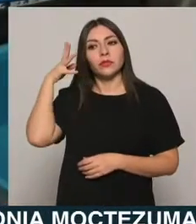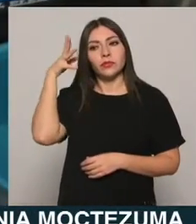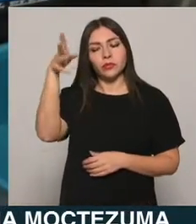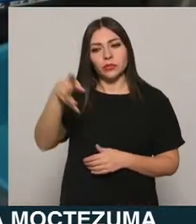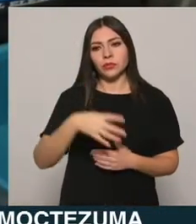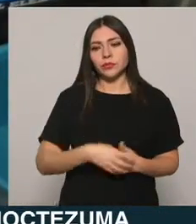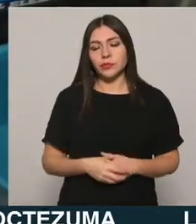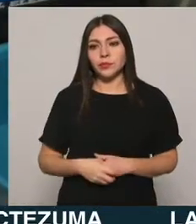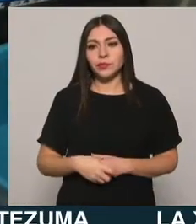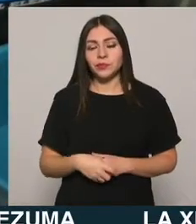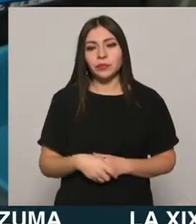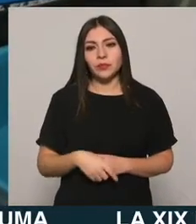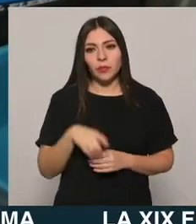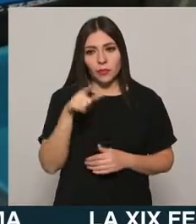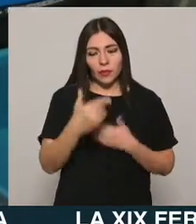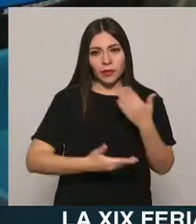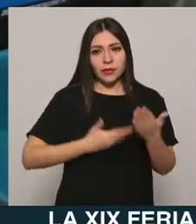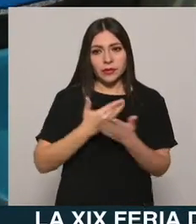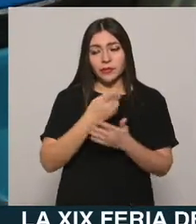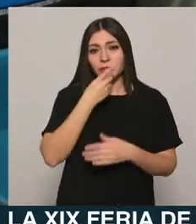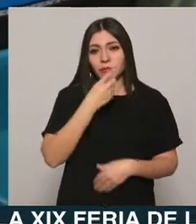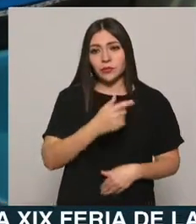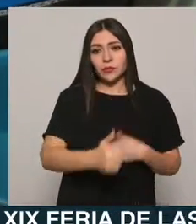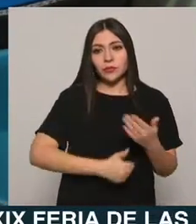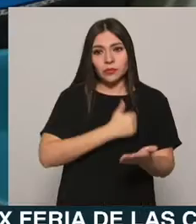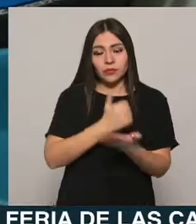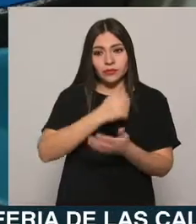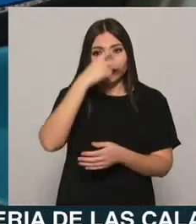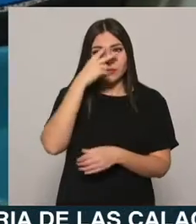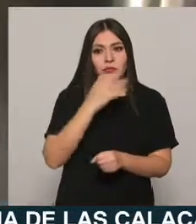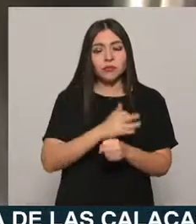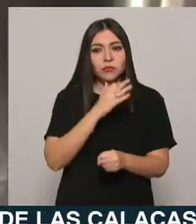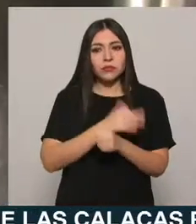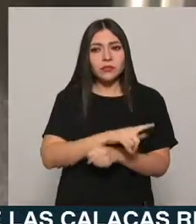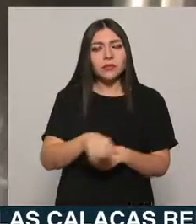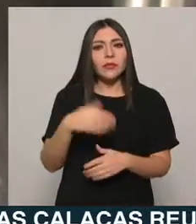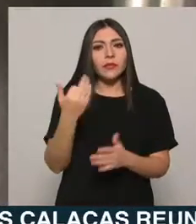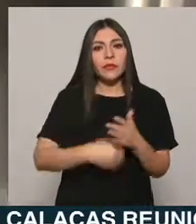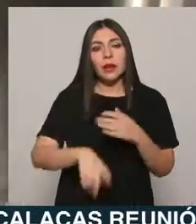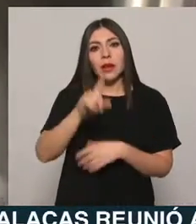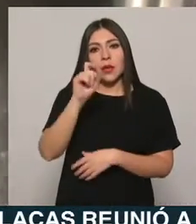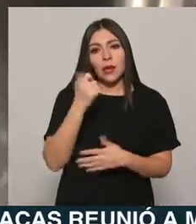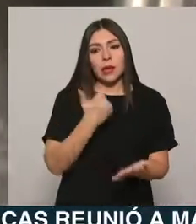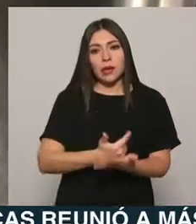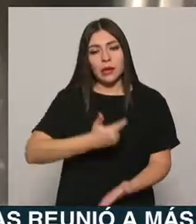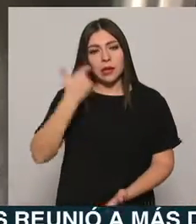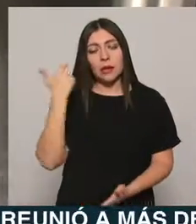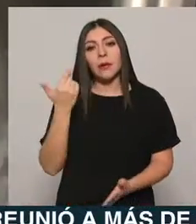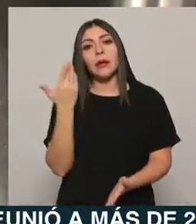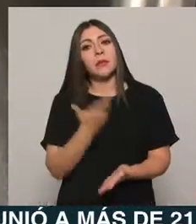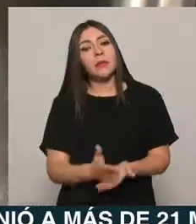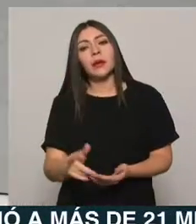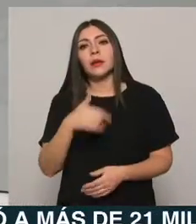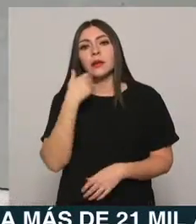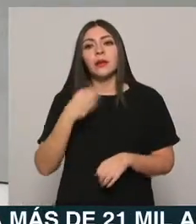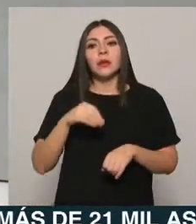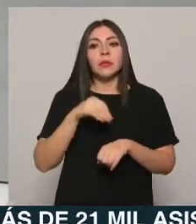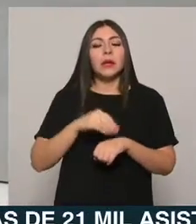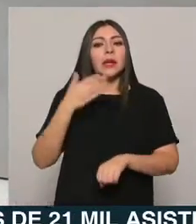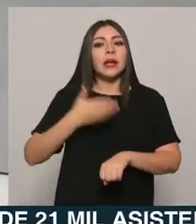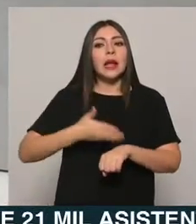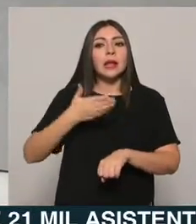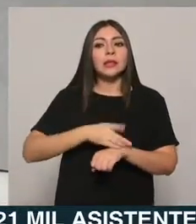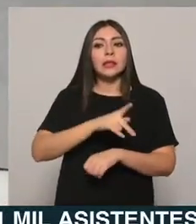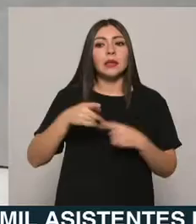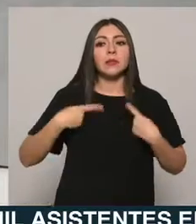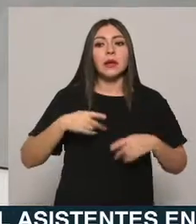La iniciativa señala que la capital se encuentra en una escasez de agua de manera grave. También propone una serie de sanciones y restricciones a consumos